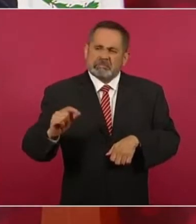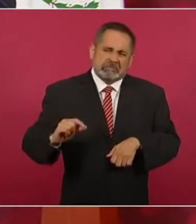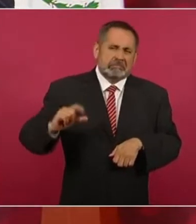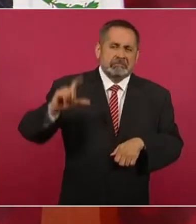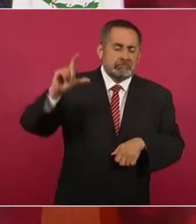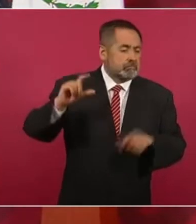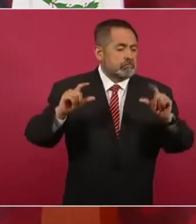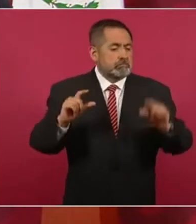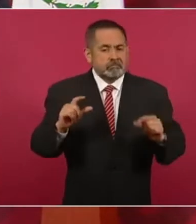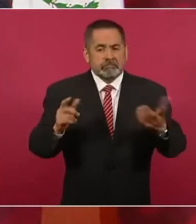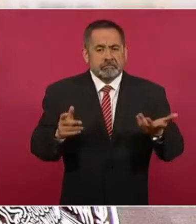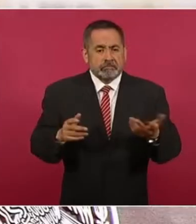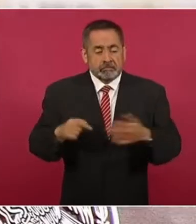doméstico en nuestro país.